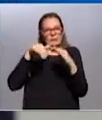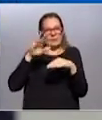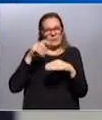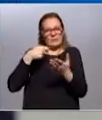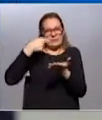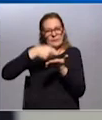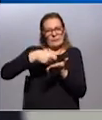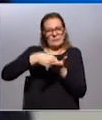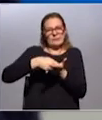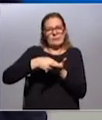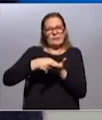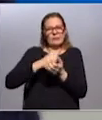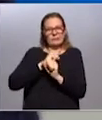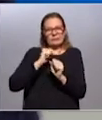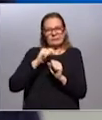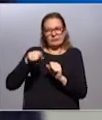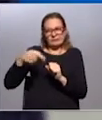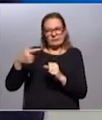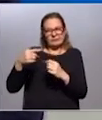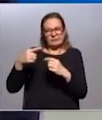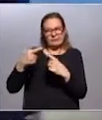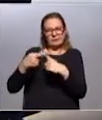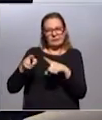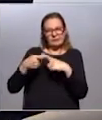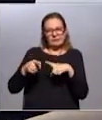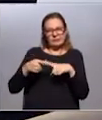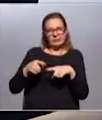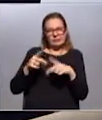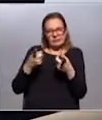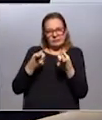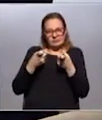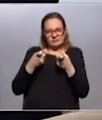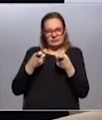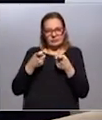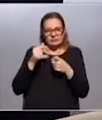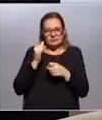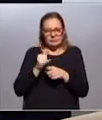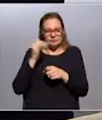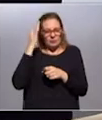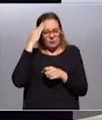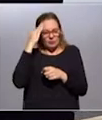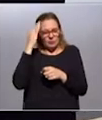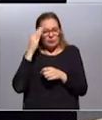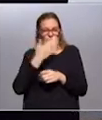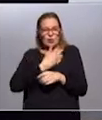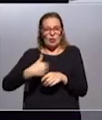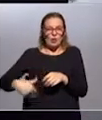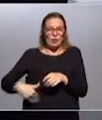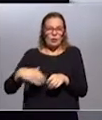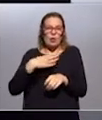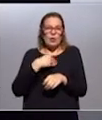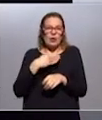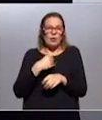presupuesto que podamos para esas otras cosas que realmente son necesarias y que sabemos que el gobierno nacional